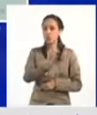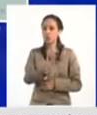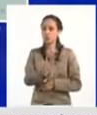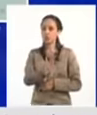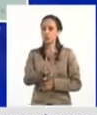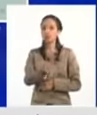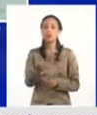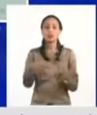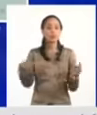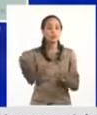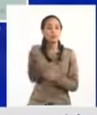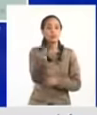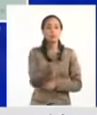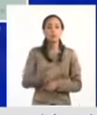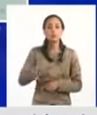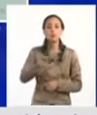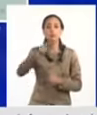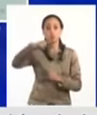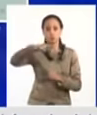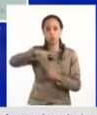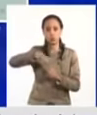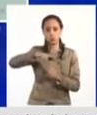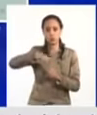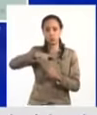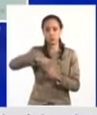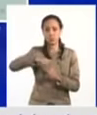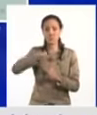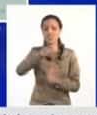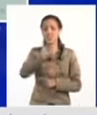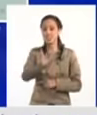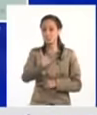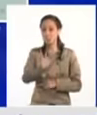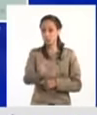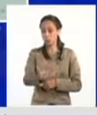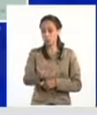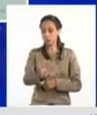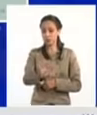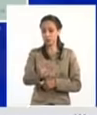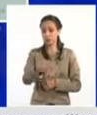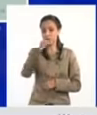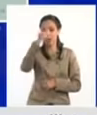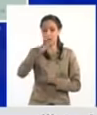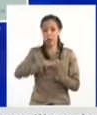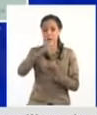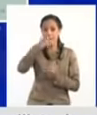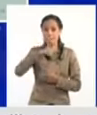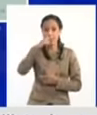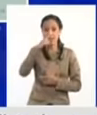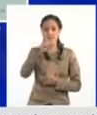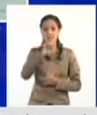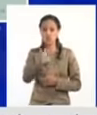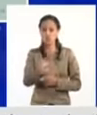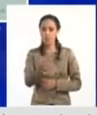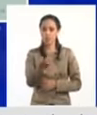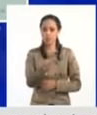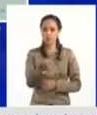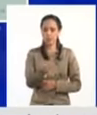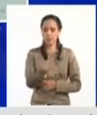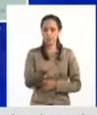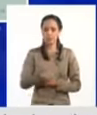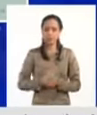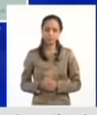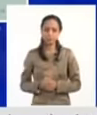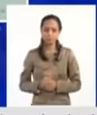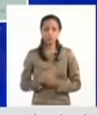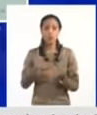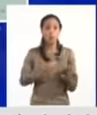mayores en el municipio de Las Tunas con 74 y Amancio con 10. Diagnostican casos Majibacoa, Puerto